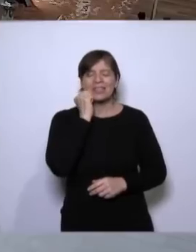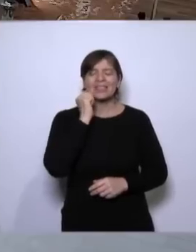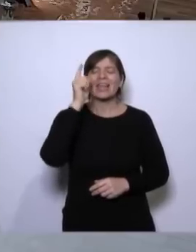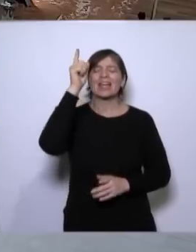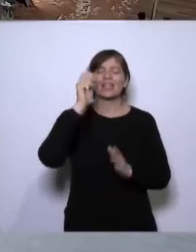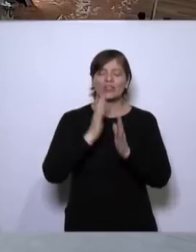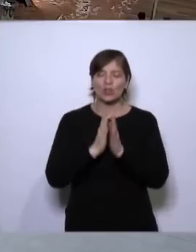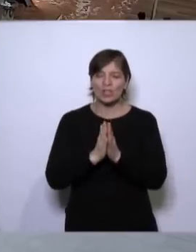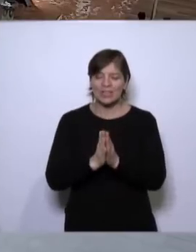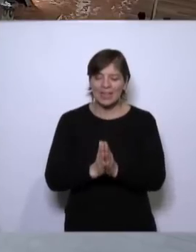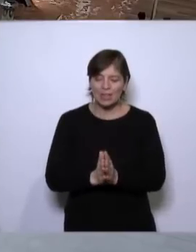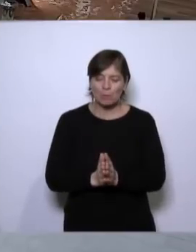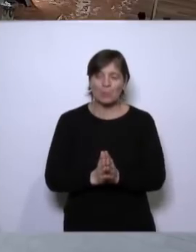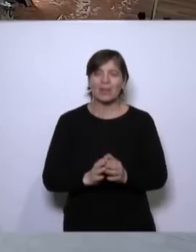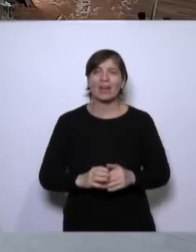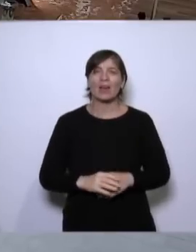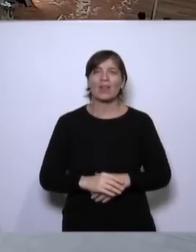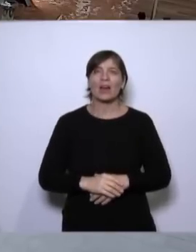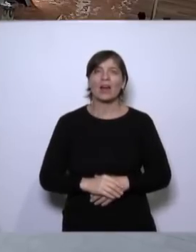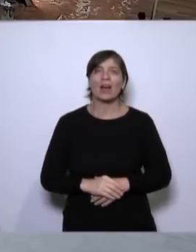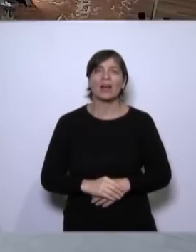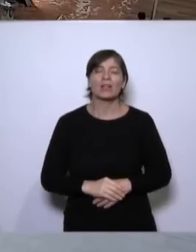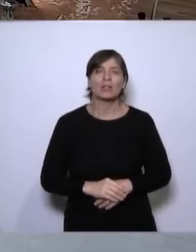Señor, Señor, ten